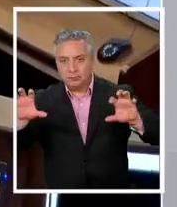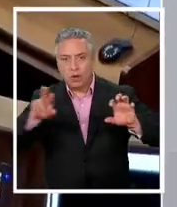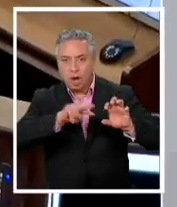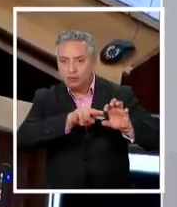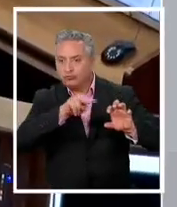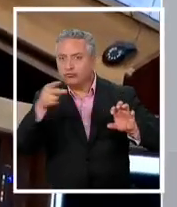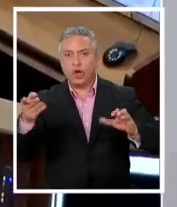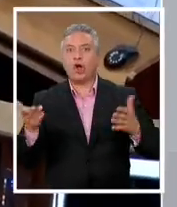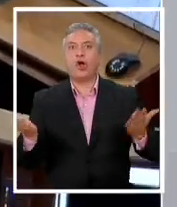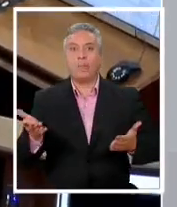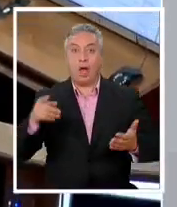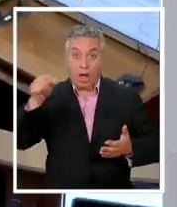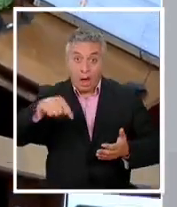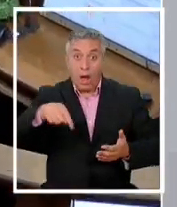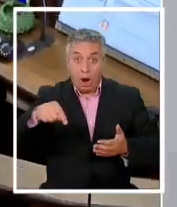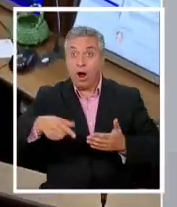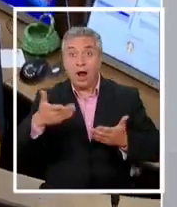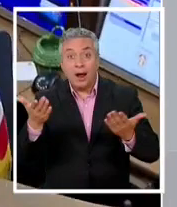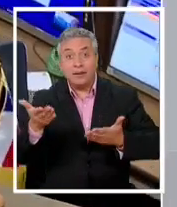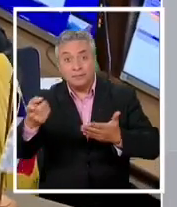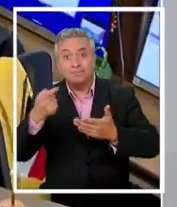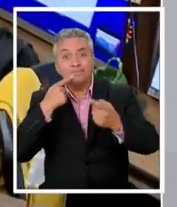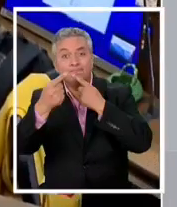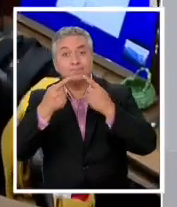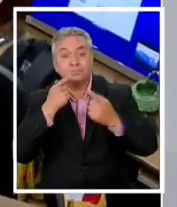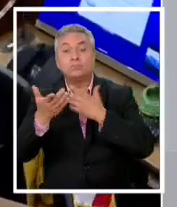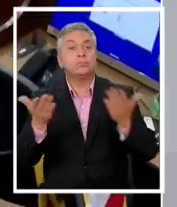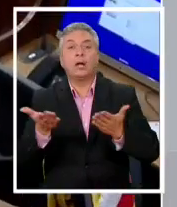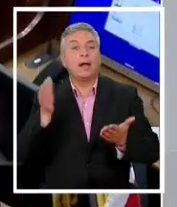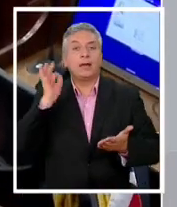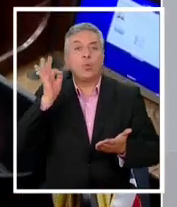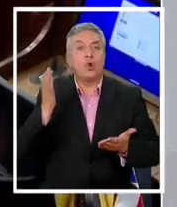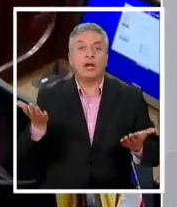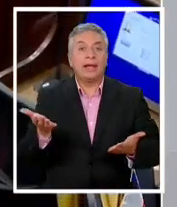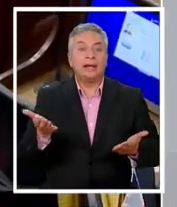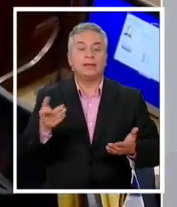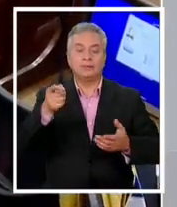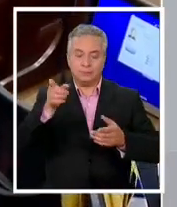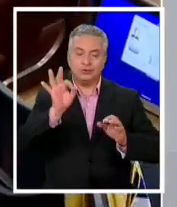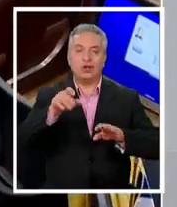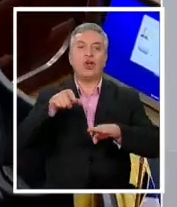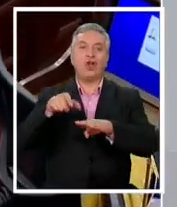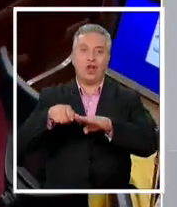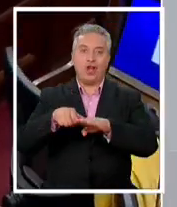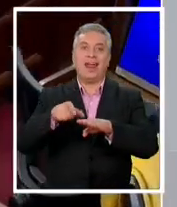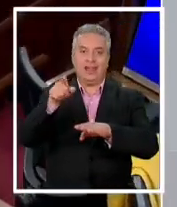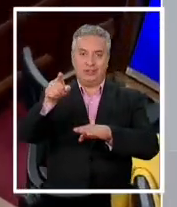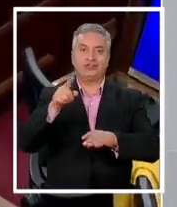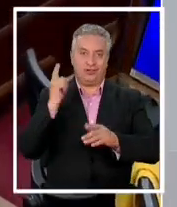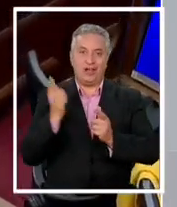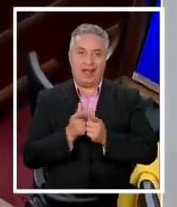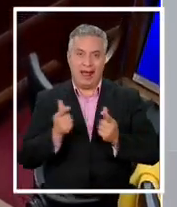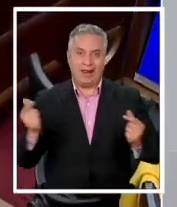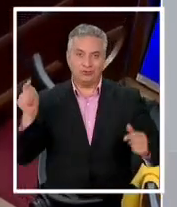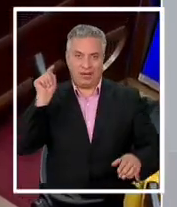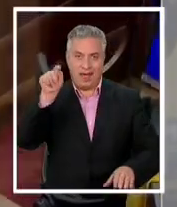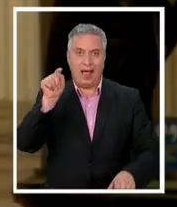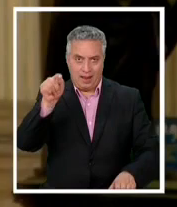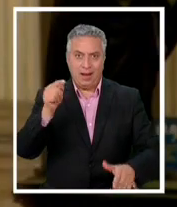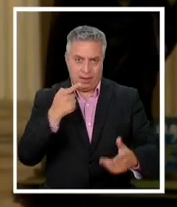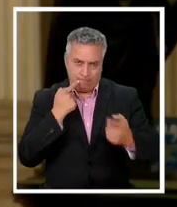el Congreso Nacional. Y los invito a cambiar de tema. Vamos a revisar información que conocimos durante la tarde de la Convención